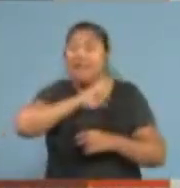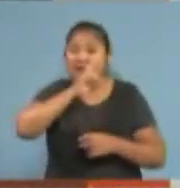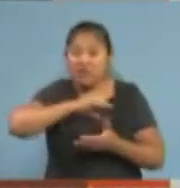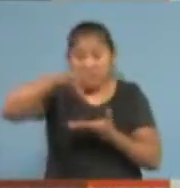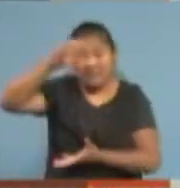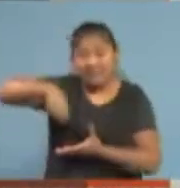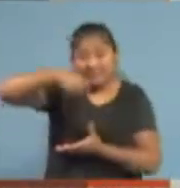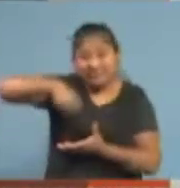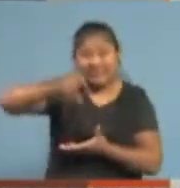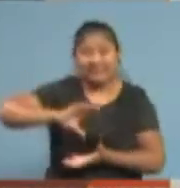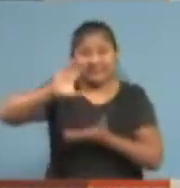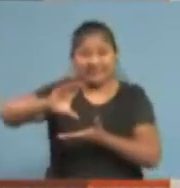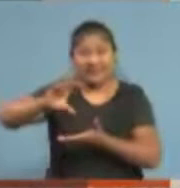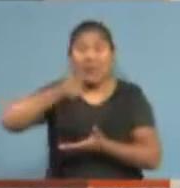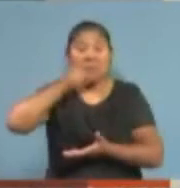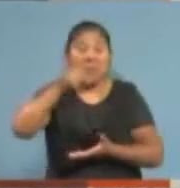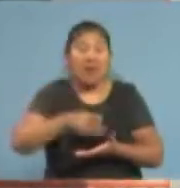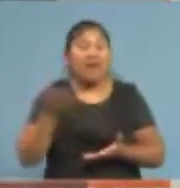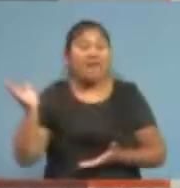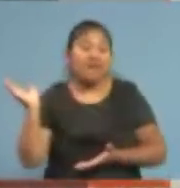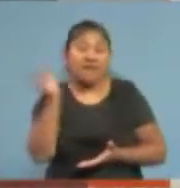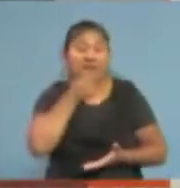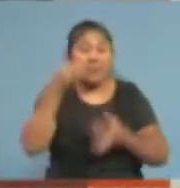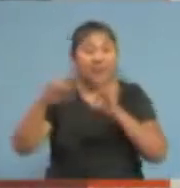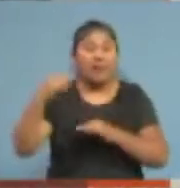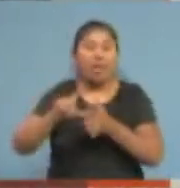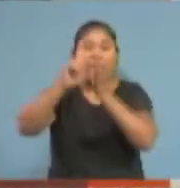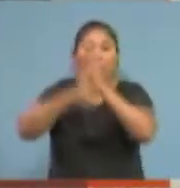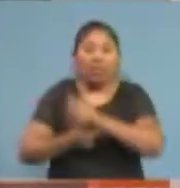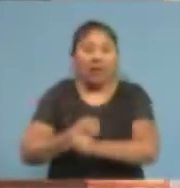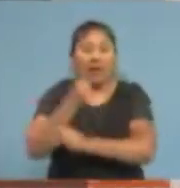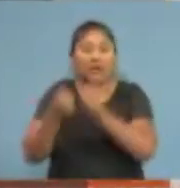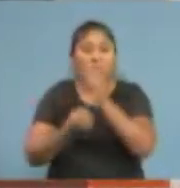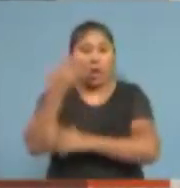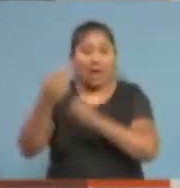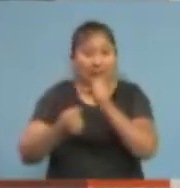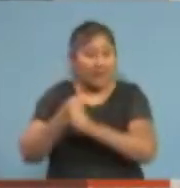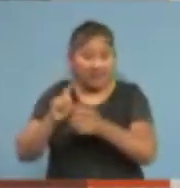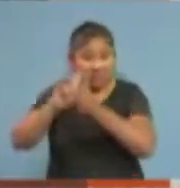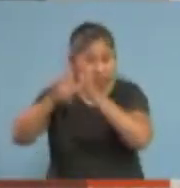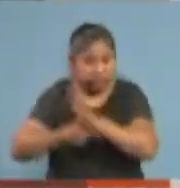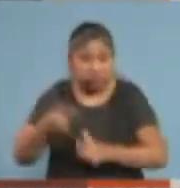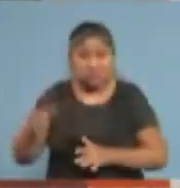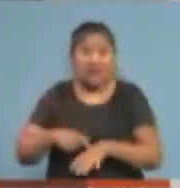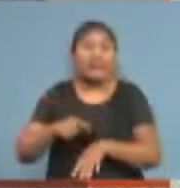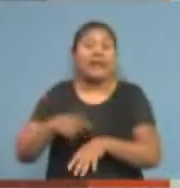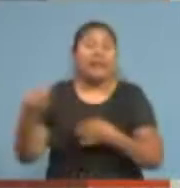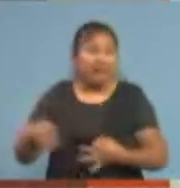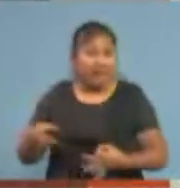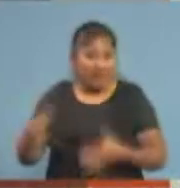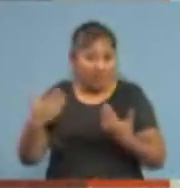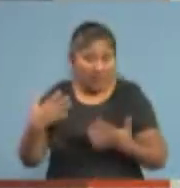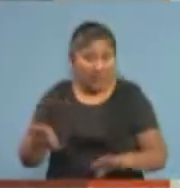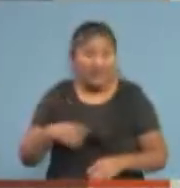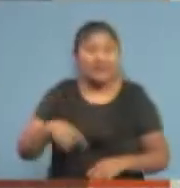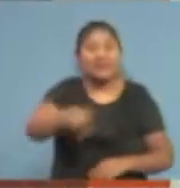ensalada de fruta es un tema que estamos trabajando desde el año pasado ya desde el festival día del niños fiesta de los estudiantes en todos los eventos lo